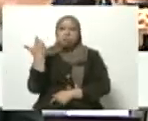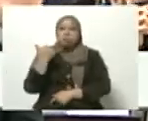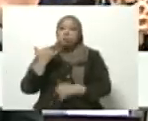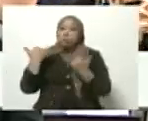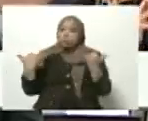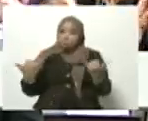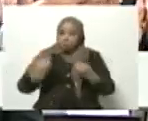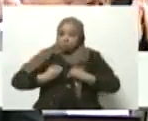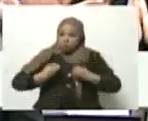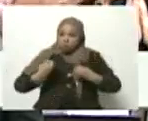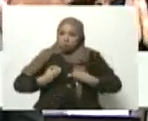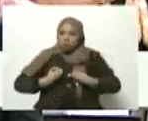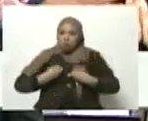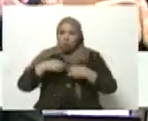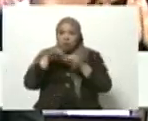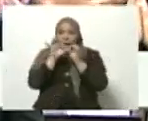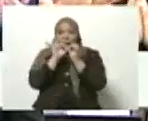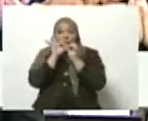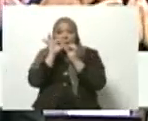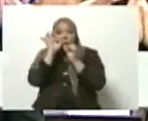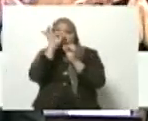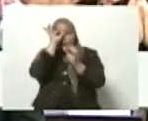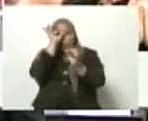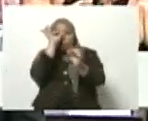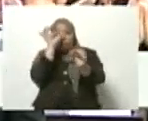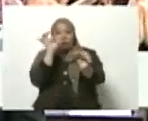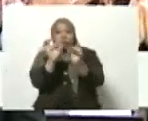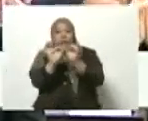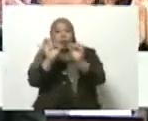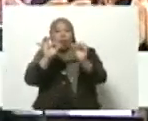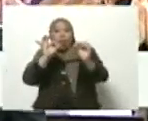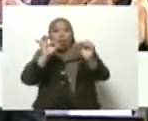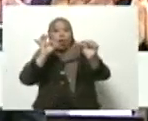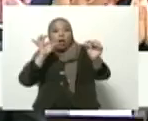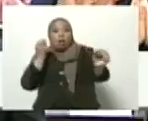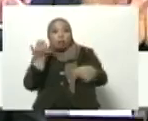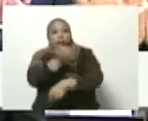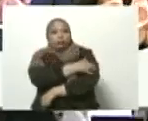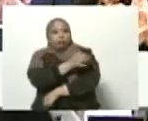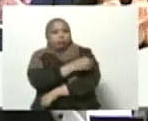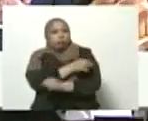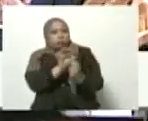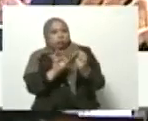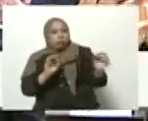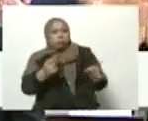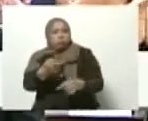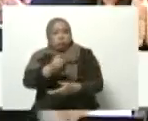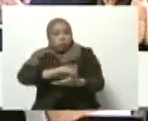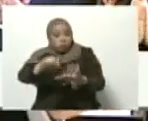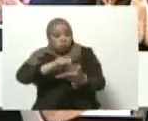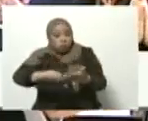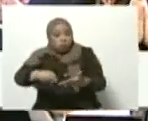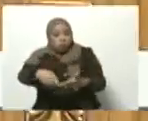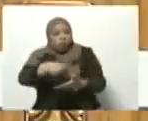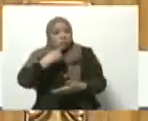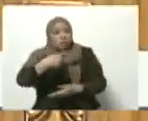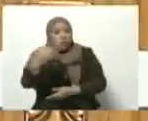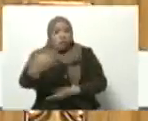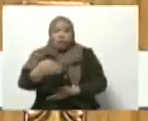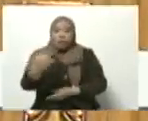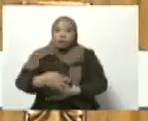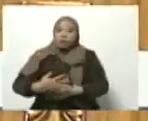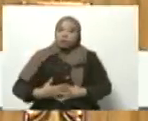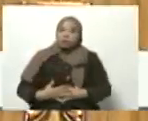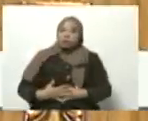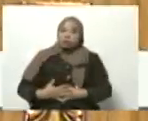bien lejanos de lo que ellos representan, uno supone que lo que escribieron es cierto. Y si es cierto,